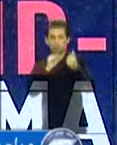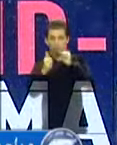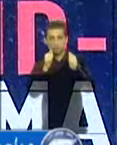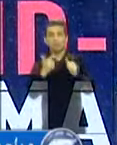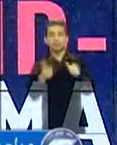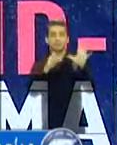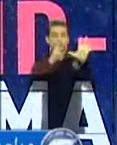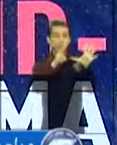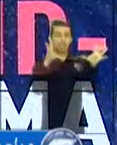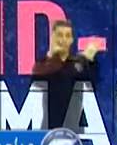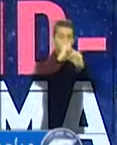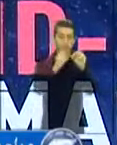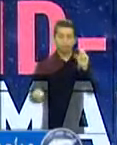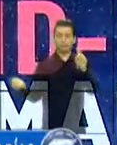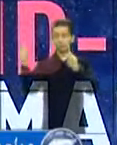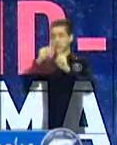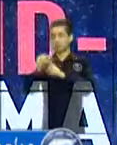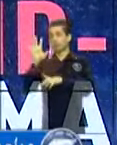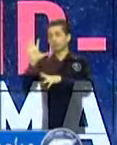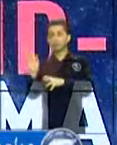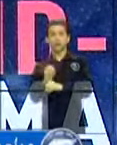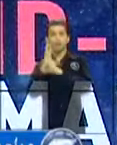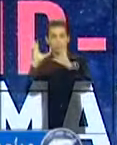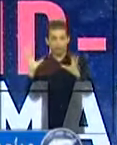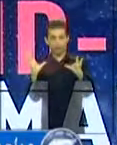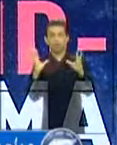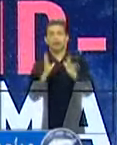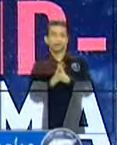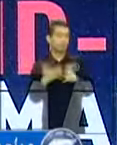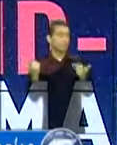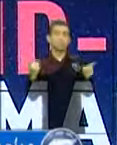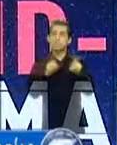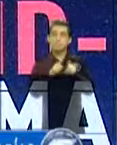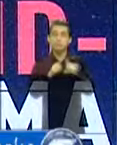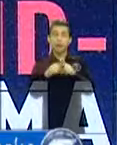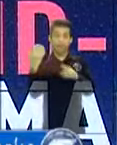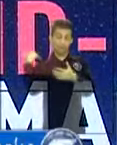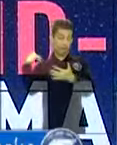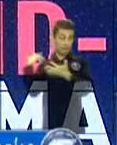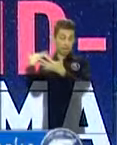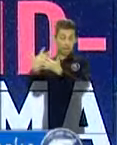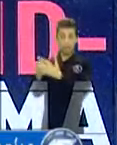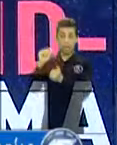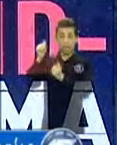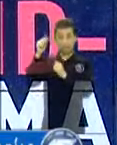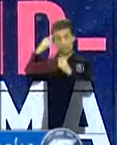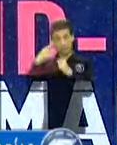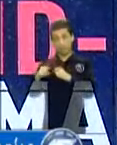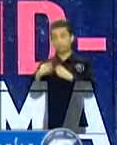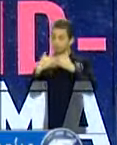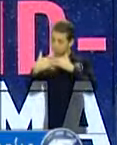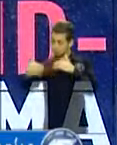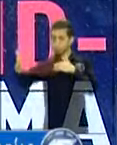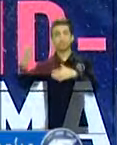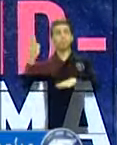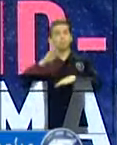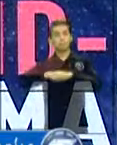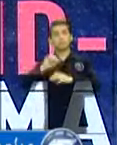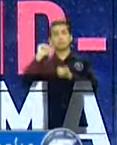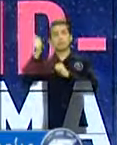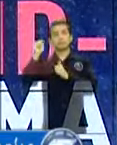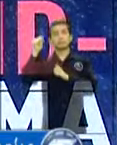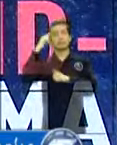mañana del día siguiente. Así que básicamente seguimos igual, pero el llamado, decía el presidente de la República, es